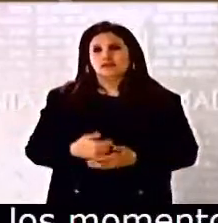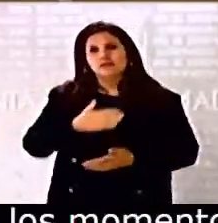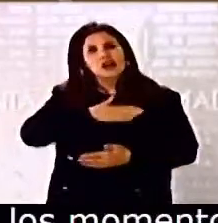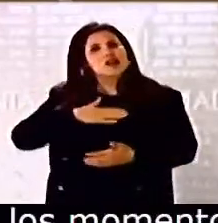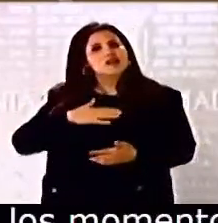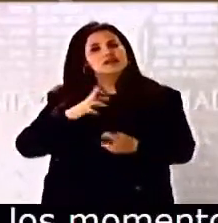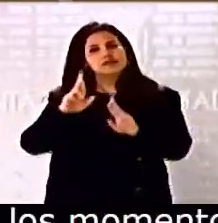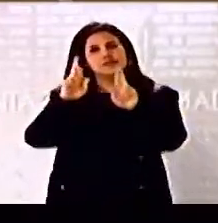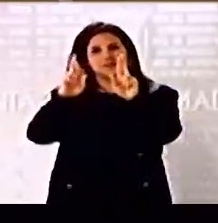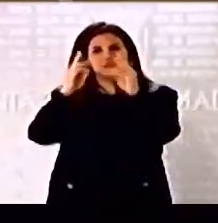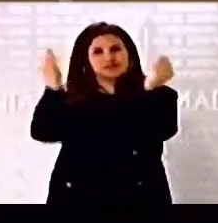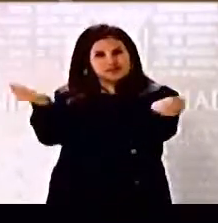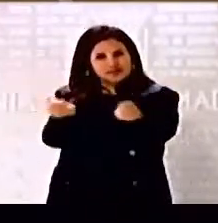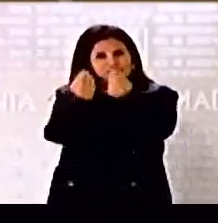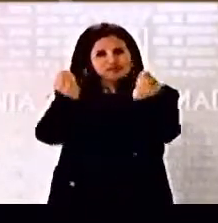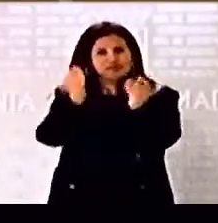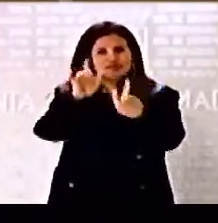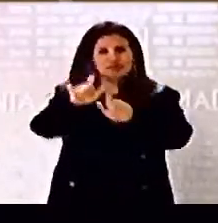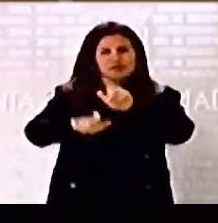pronta y completa recuperación